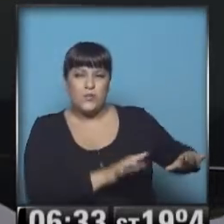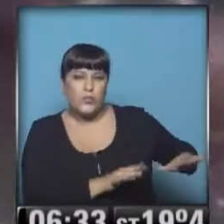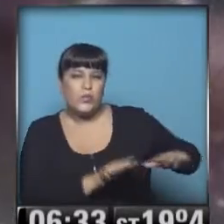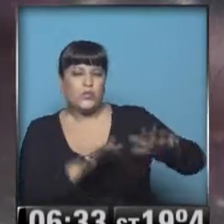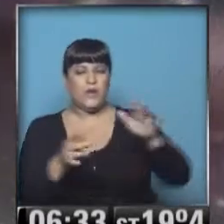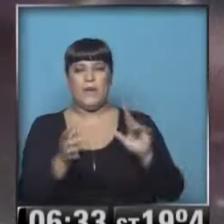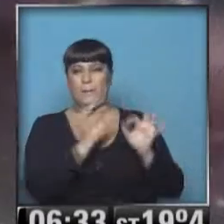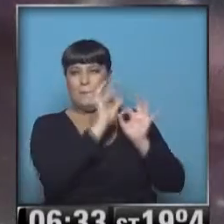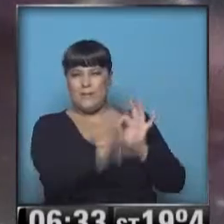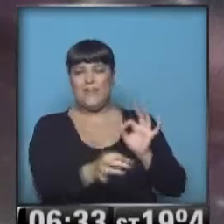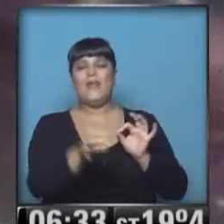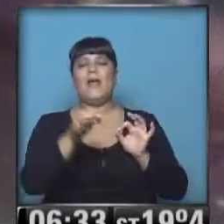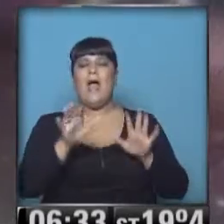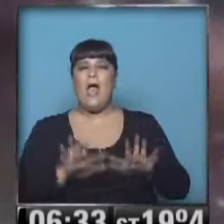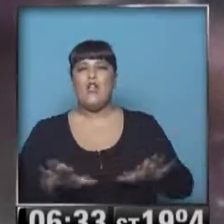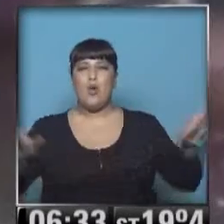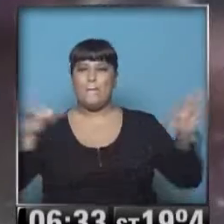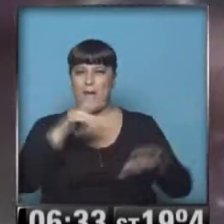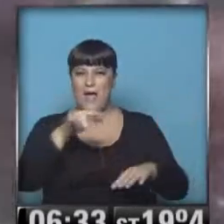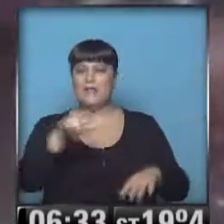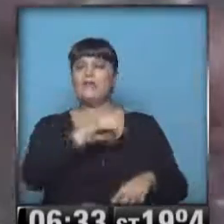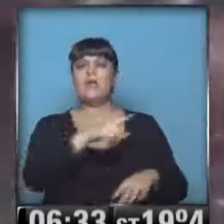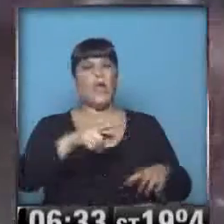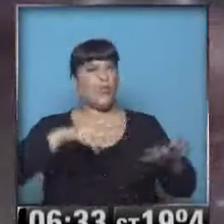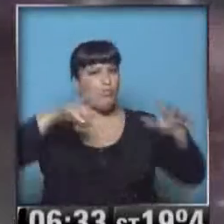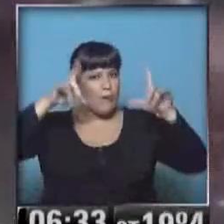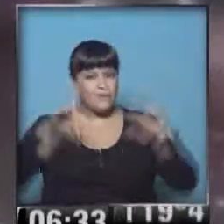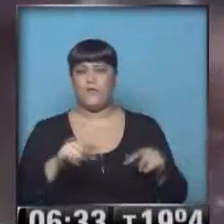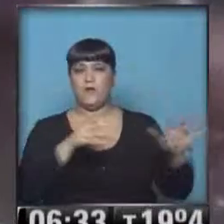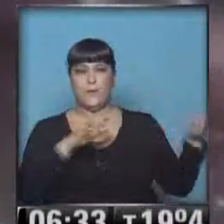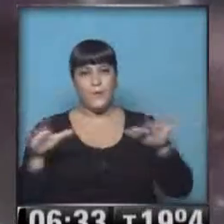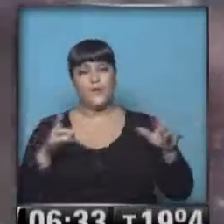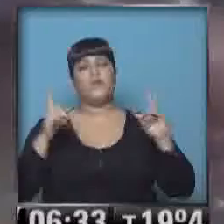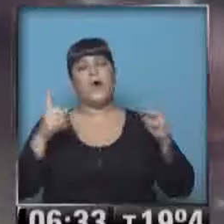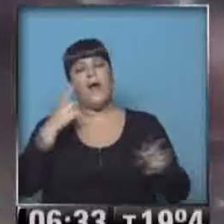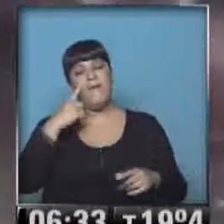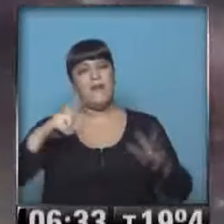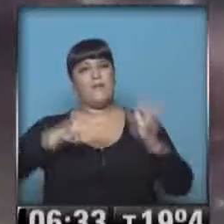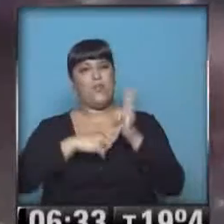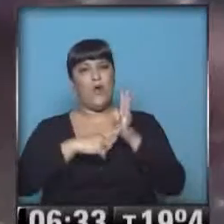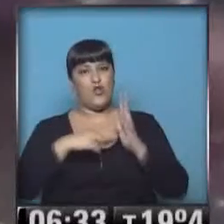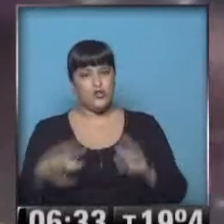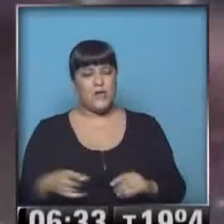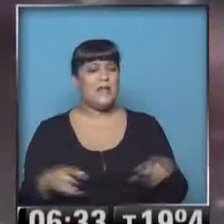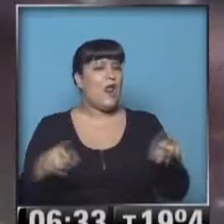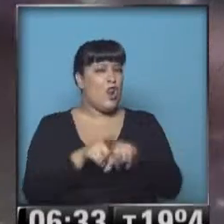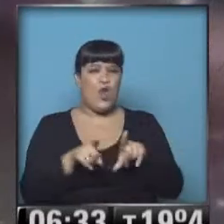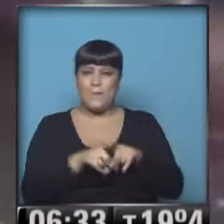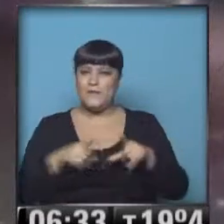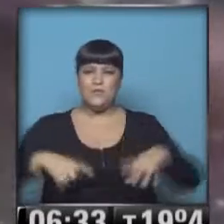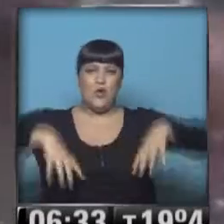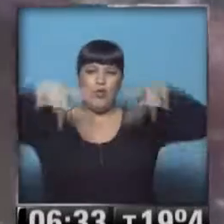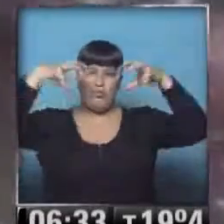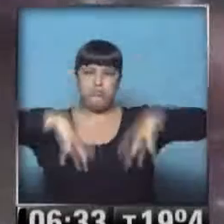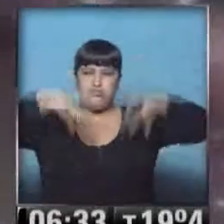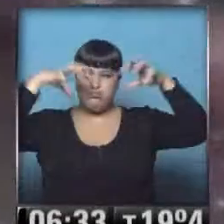nomás cerquita en Aeroparque, está soplando más fuerte y vamos al Gran Buenos Aires. La situación es la misma,